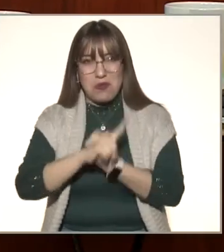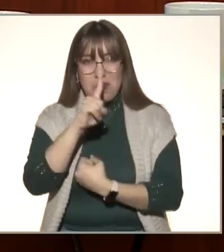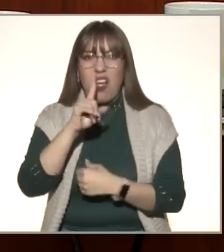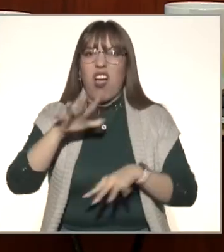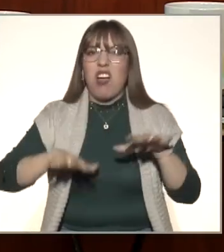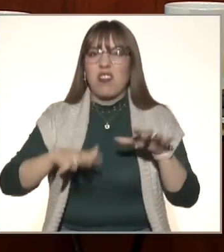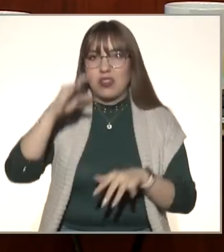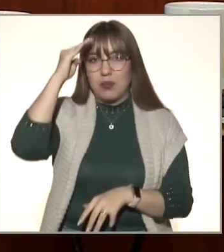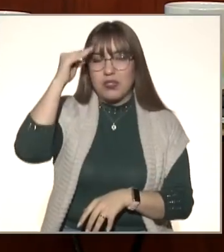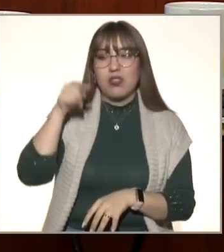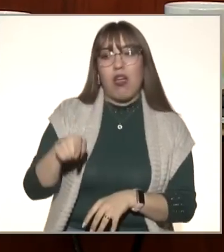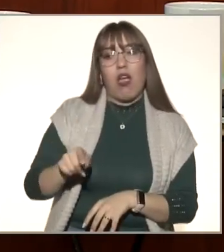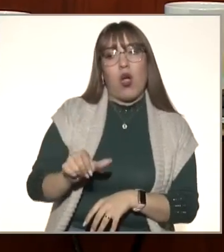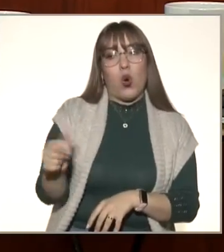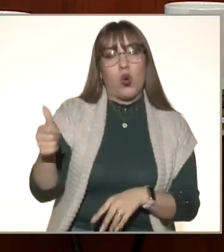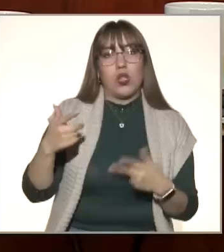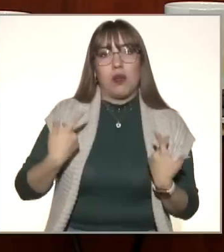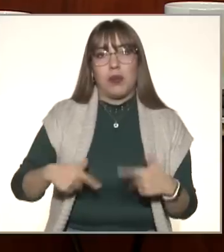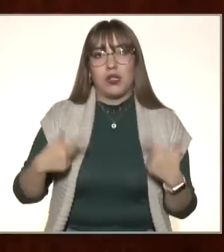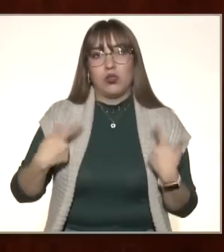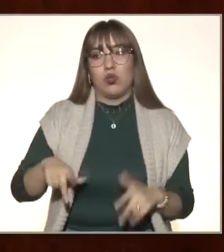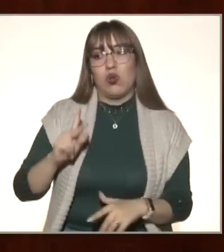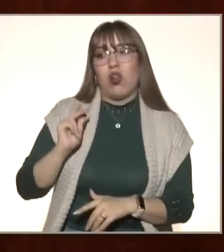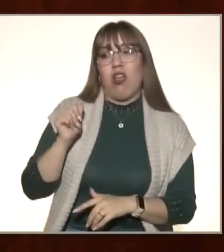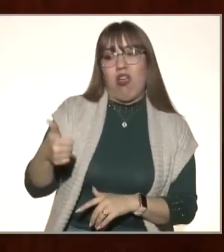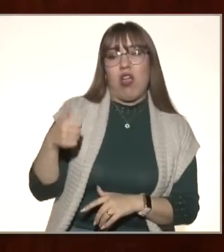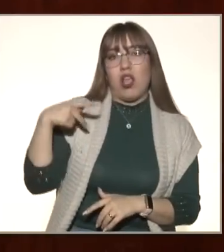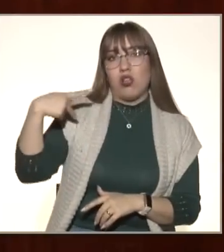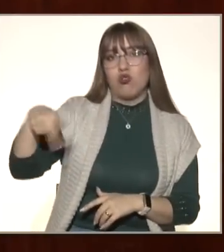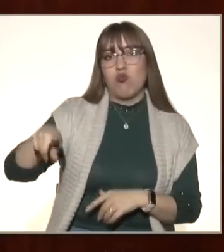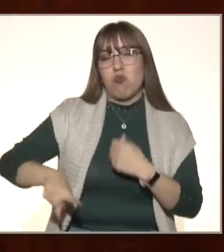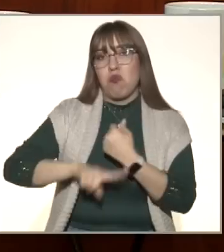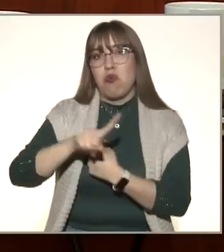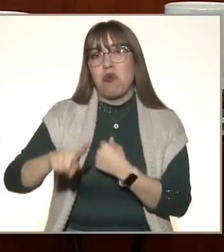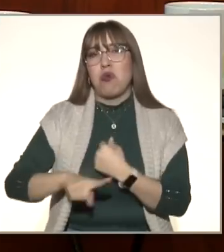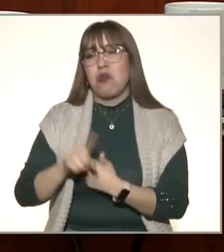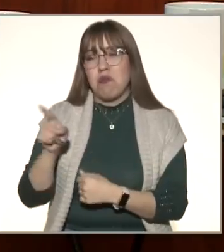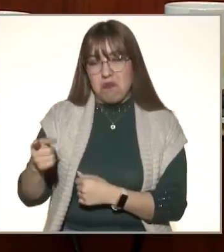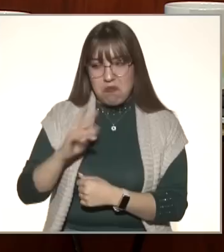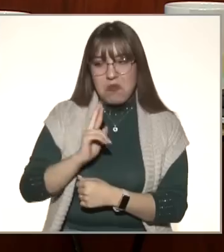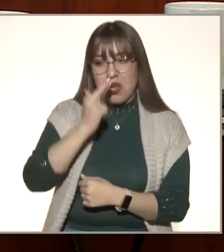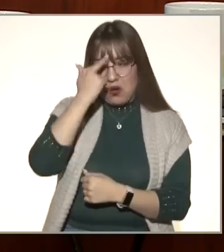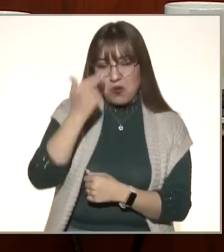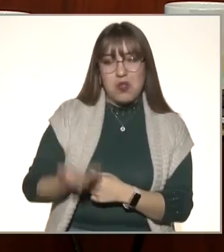otro. Ajá. Y desde ahí es, el otro me hizo, ahora que pasó la Navidad,